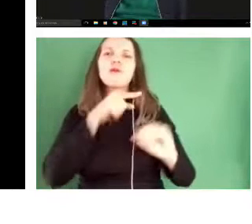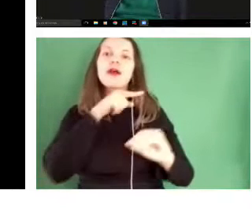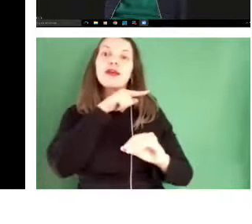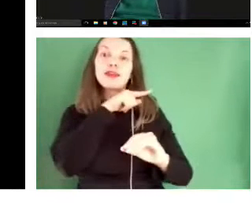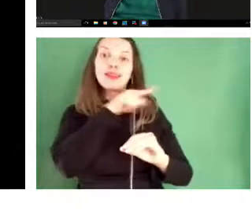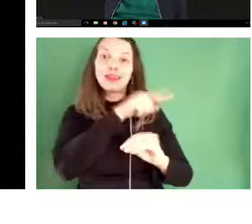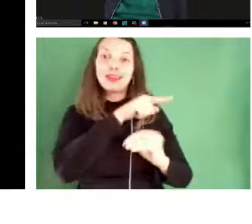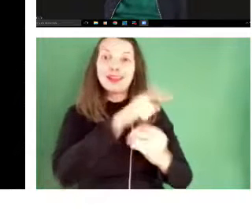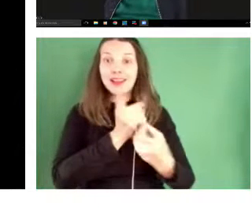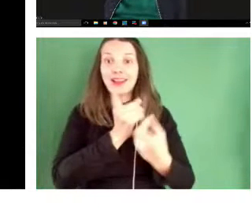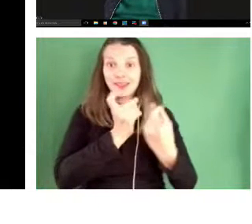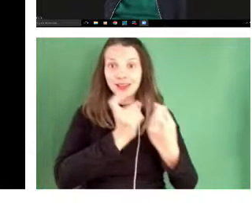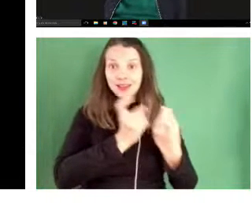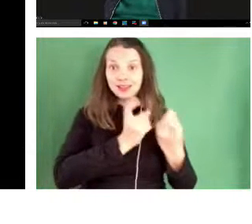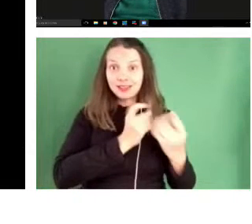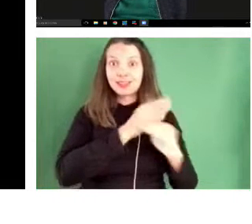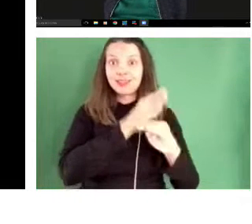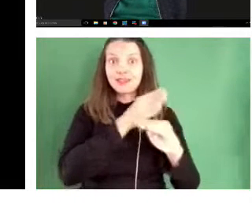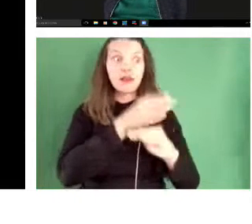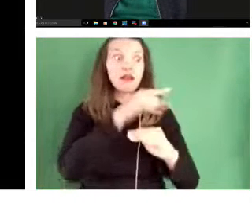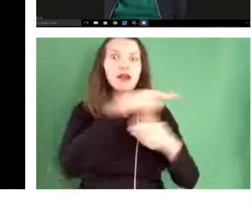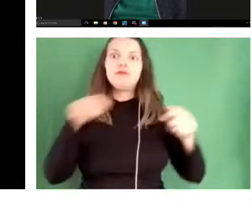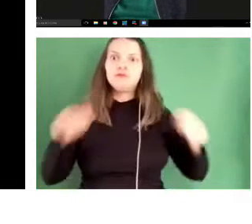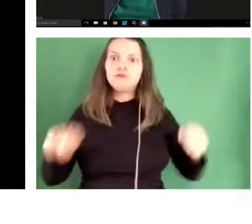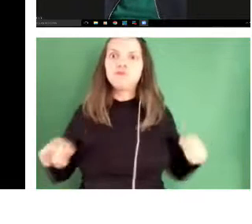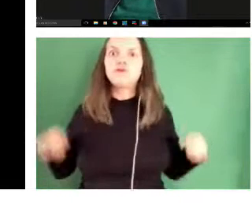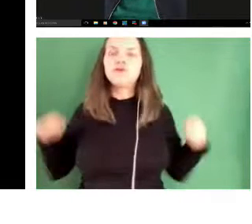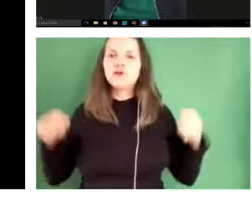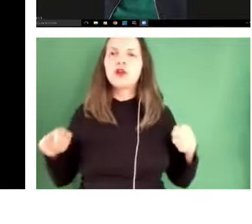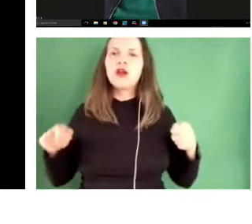permanentemente una silla de ruedas a motor.